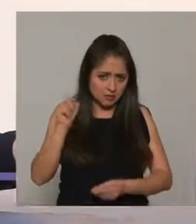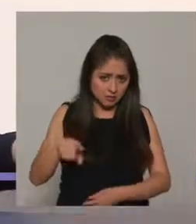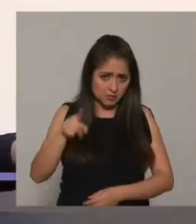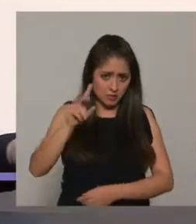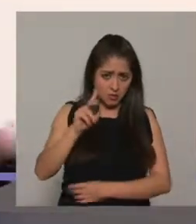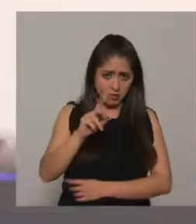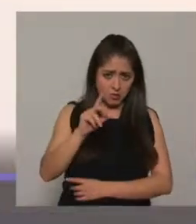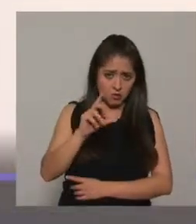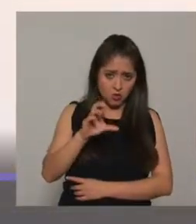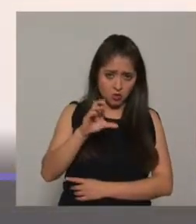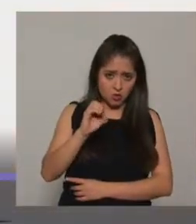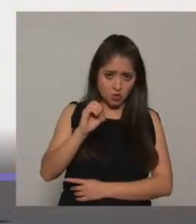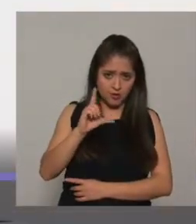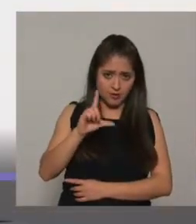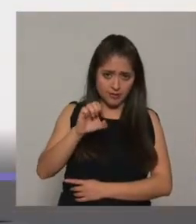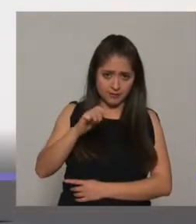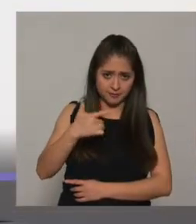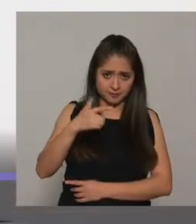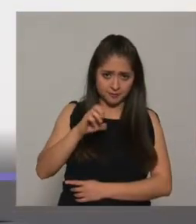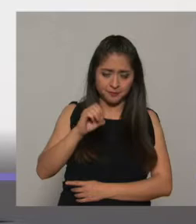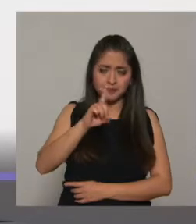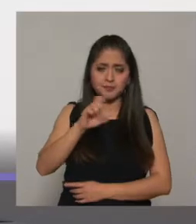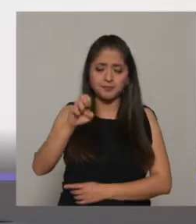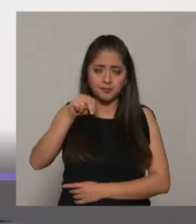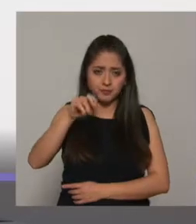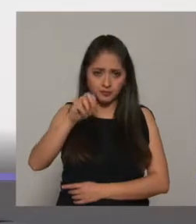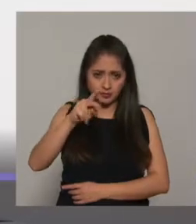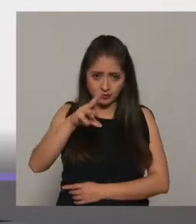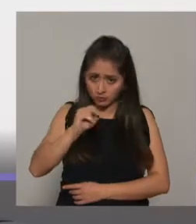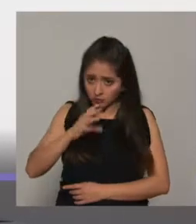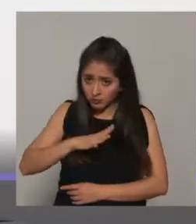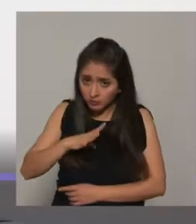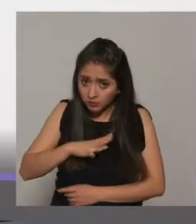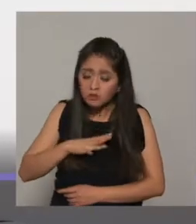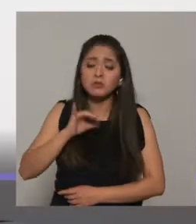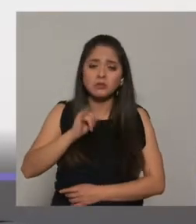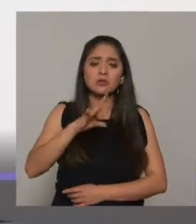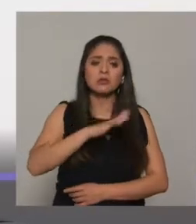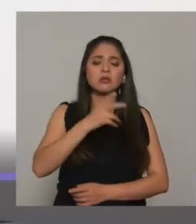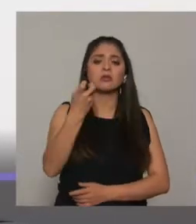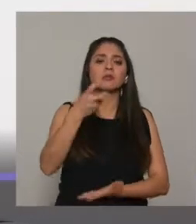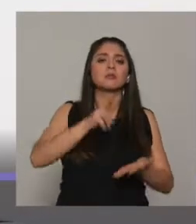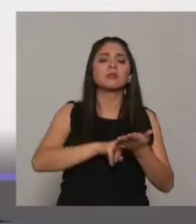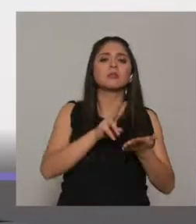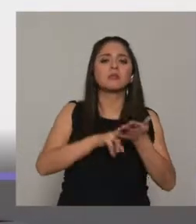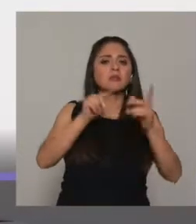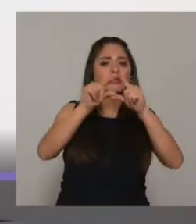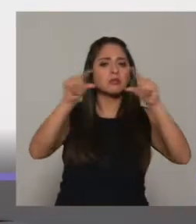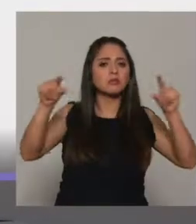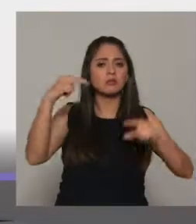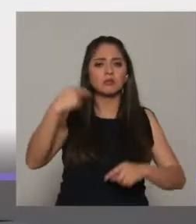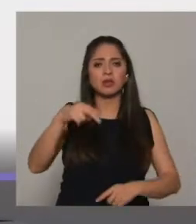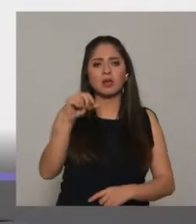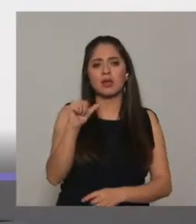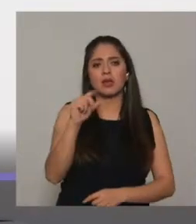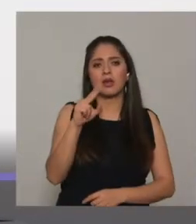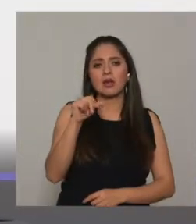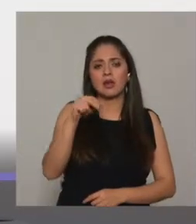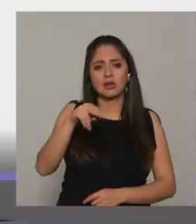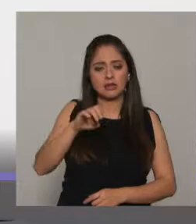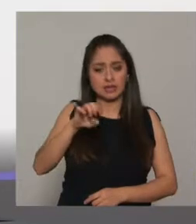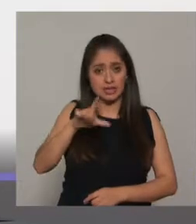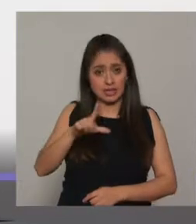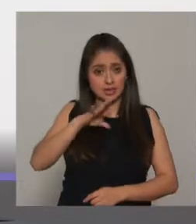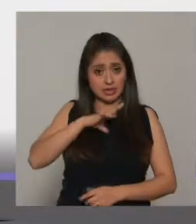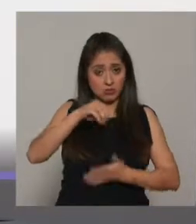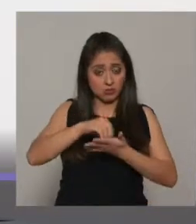Notarios? Así es, Mariana, en la página del Colegio de Notarios, ahí tenemos el arancel, porque el arancel, te digo, está publicado en la Gaceta